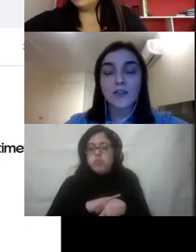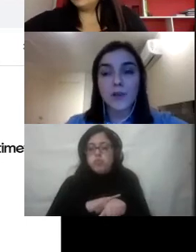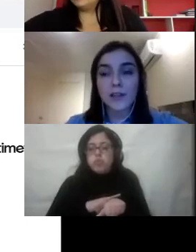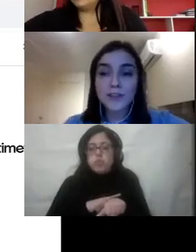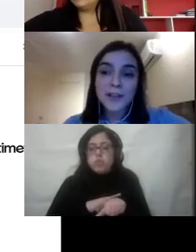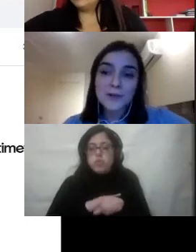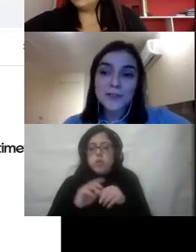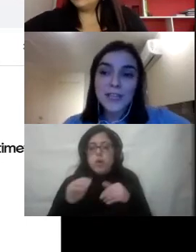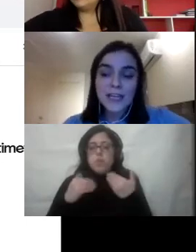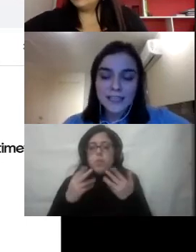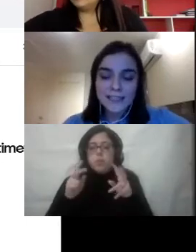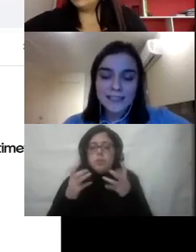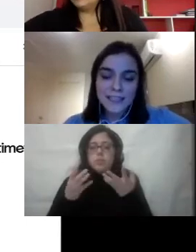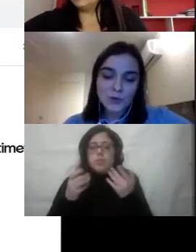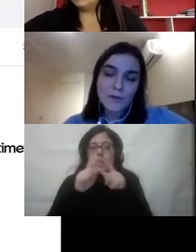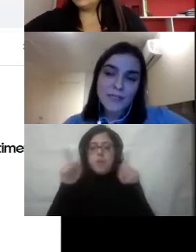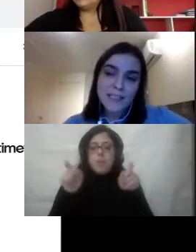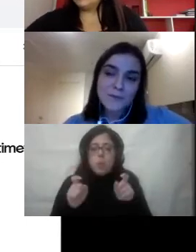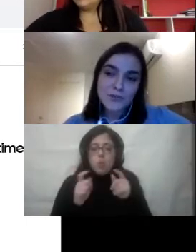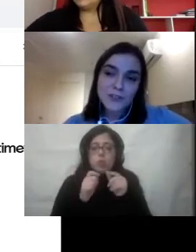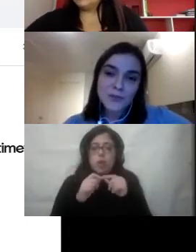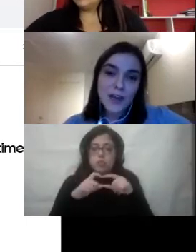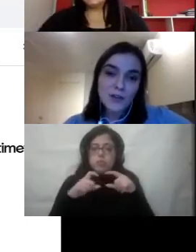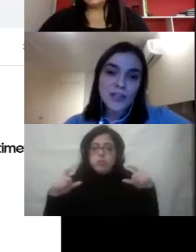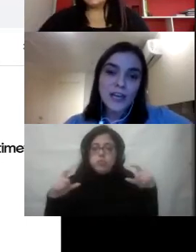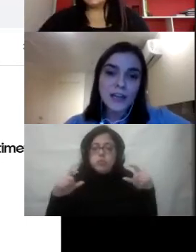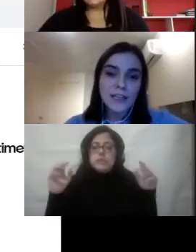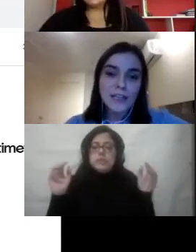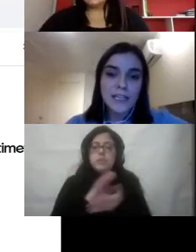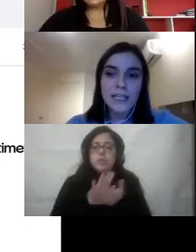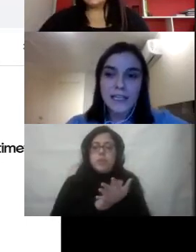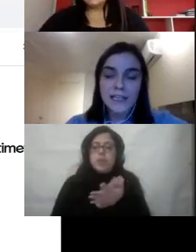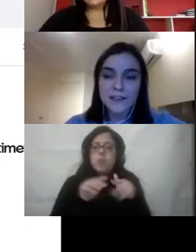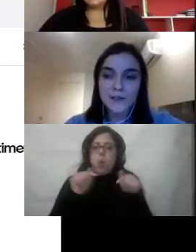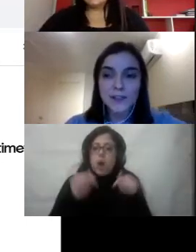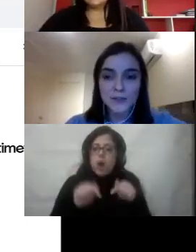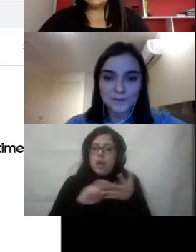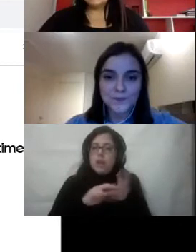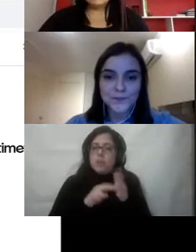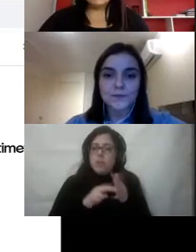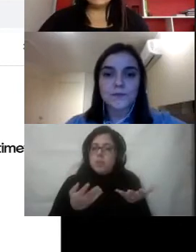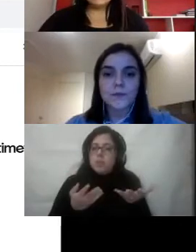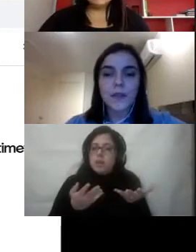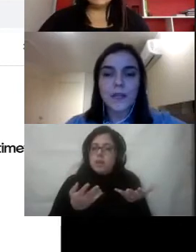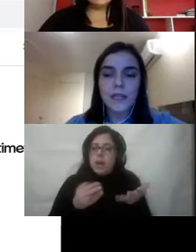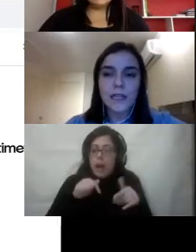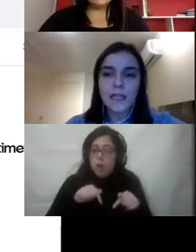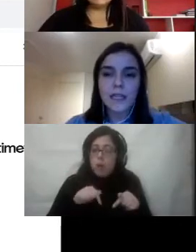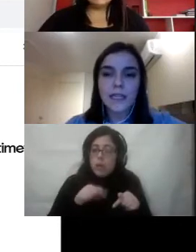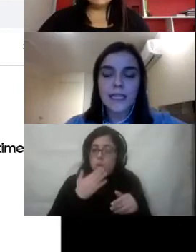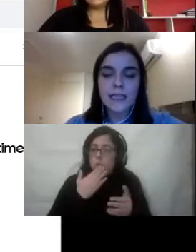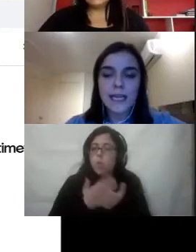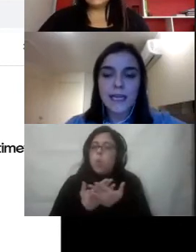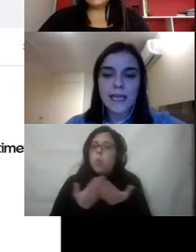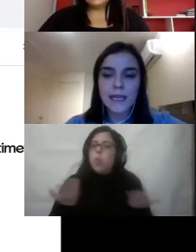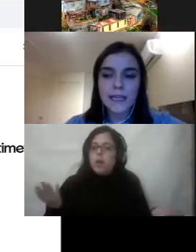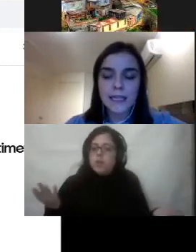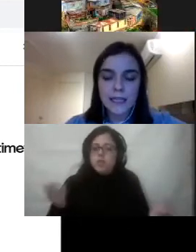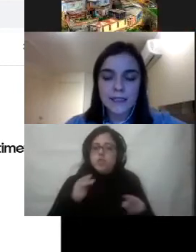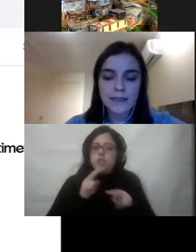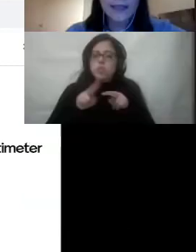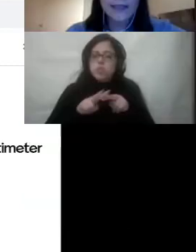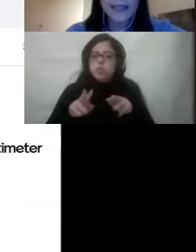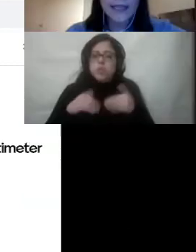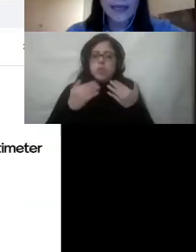la formulación de la pregunta, si problematizamos si no es ahora, ¿cuándo? Y